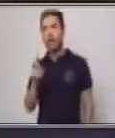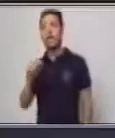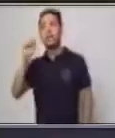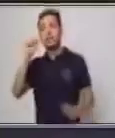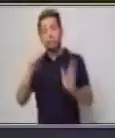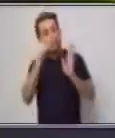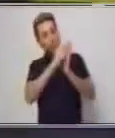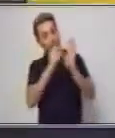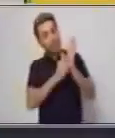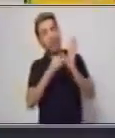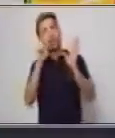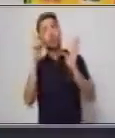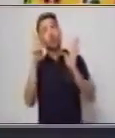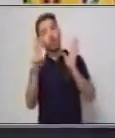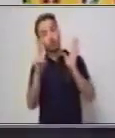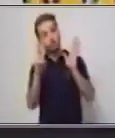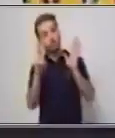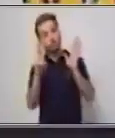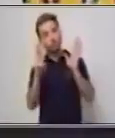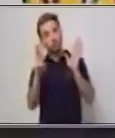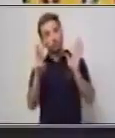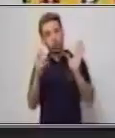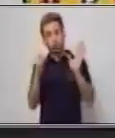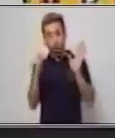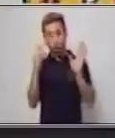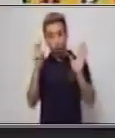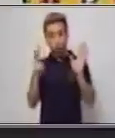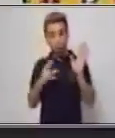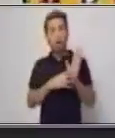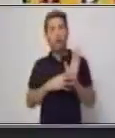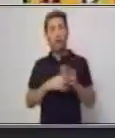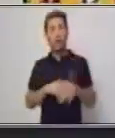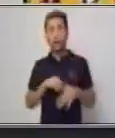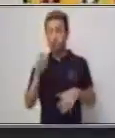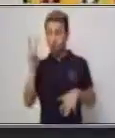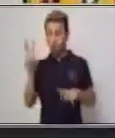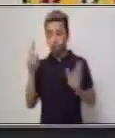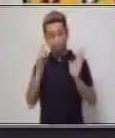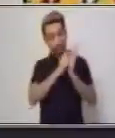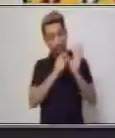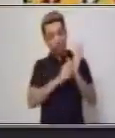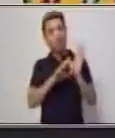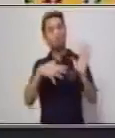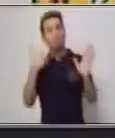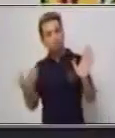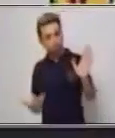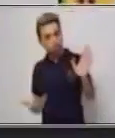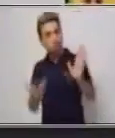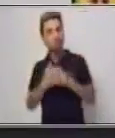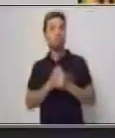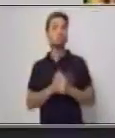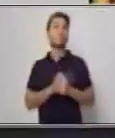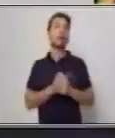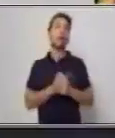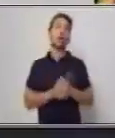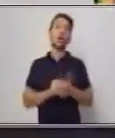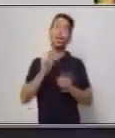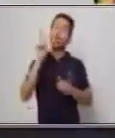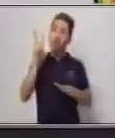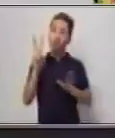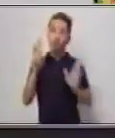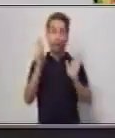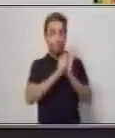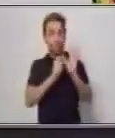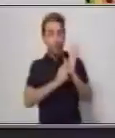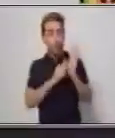divisores de 2. Vamos a dividir este número y a ver en qué conjunto pertenece. 2